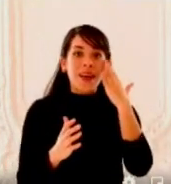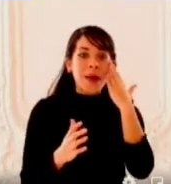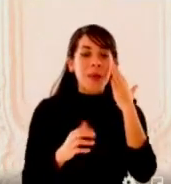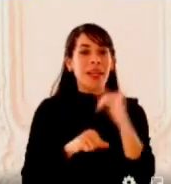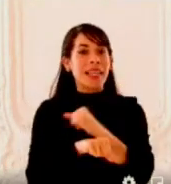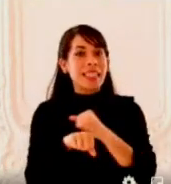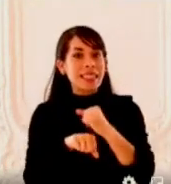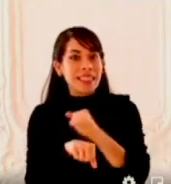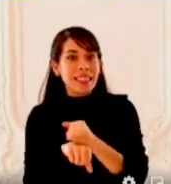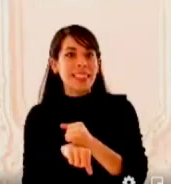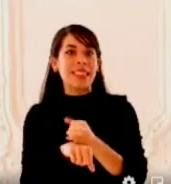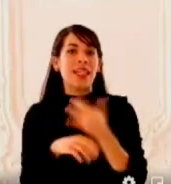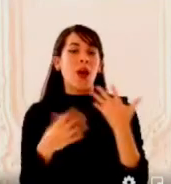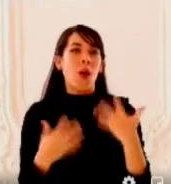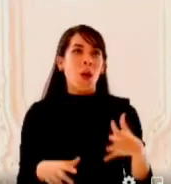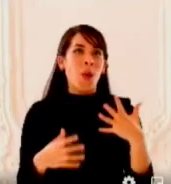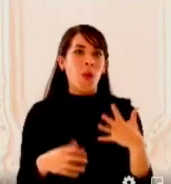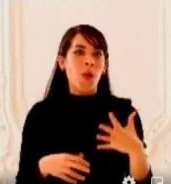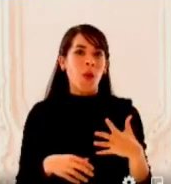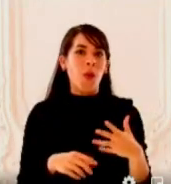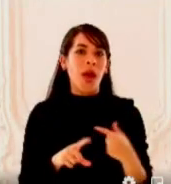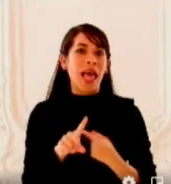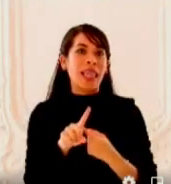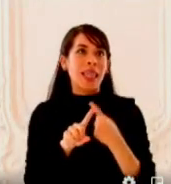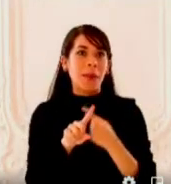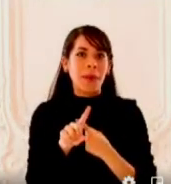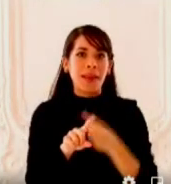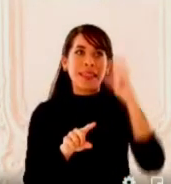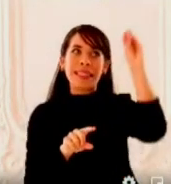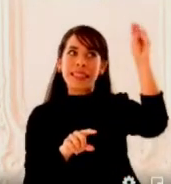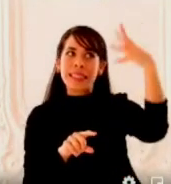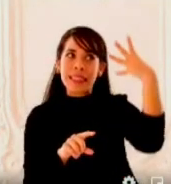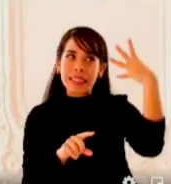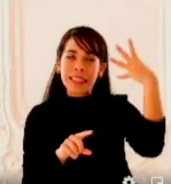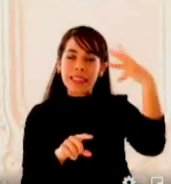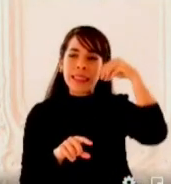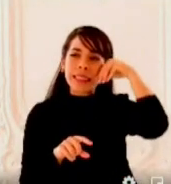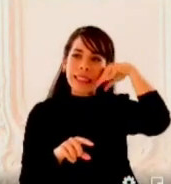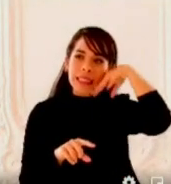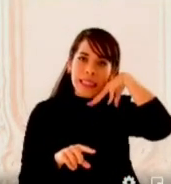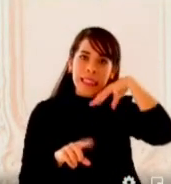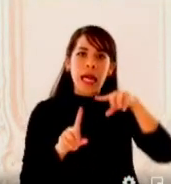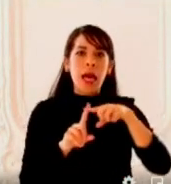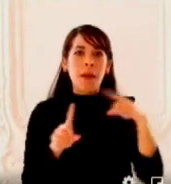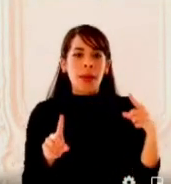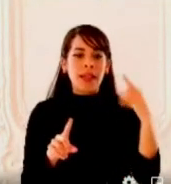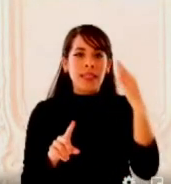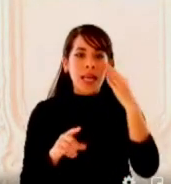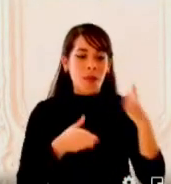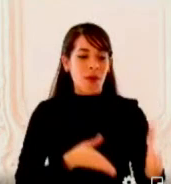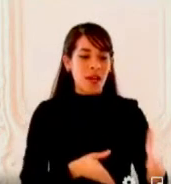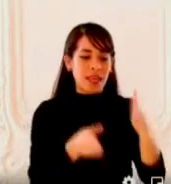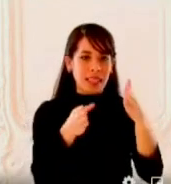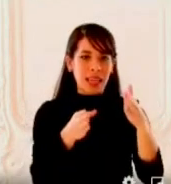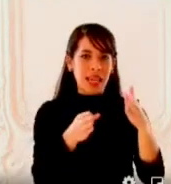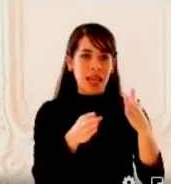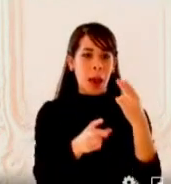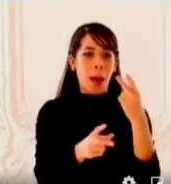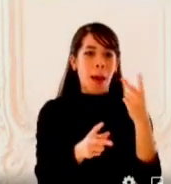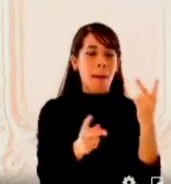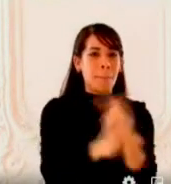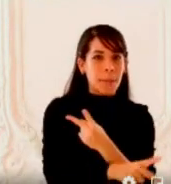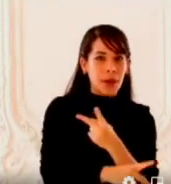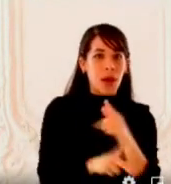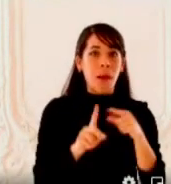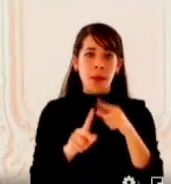nuestro clima y nuestra densidad de población, hay unas carreteras que sufren más que otras, pero definitivamente nosotros tenemos gente cualificada